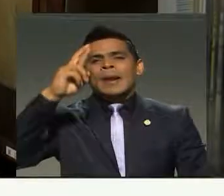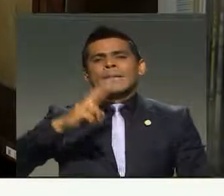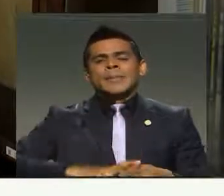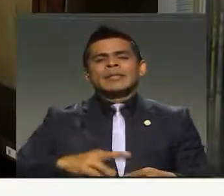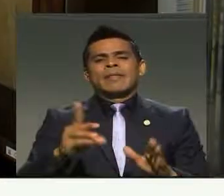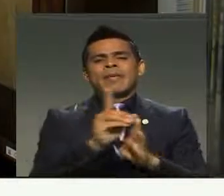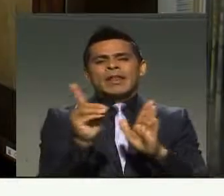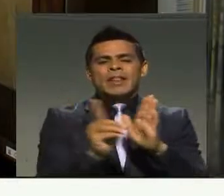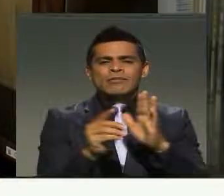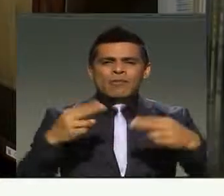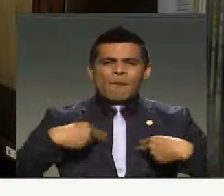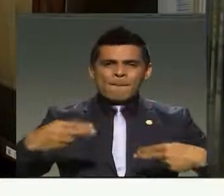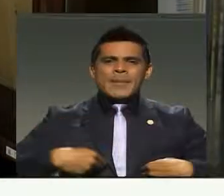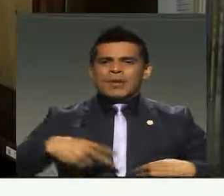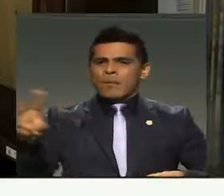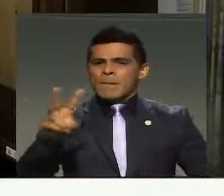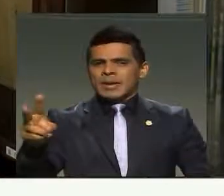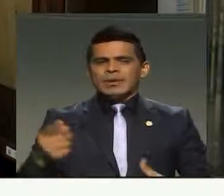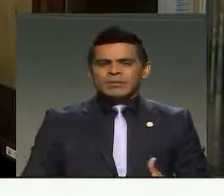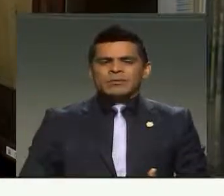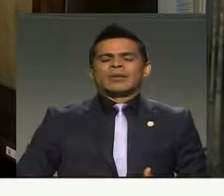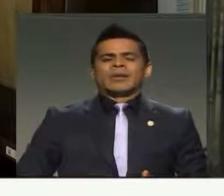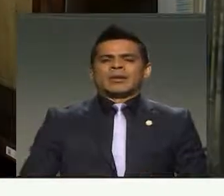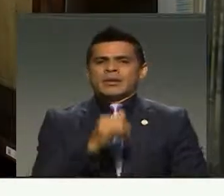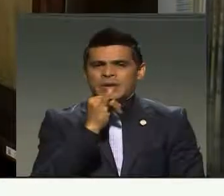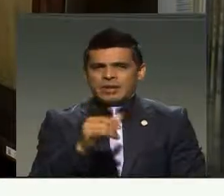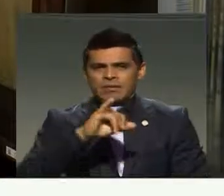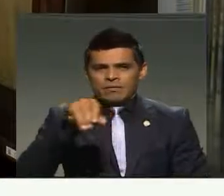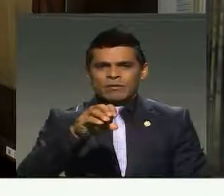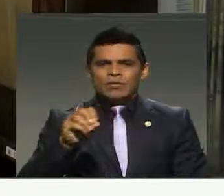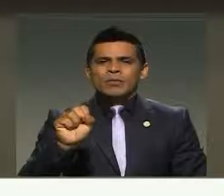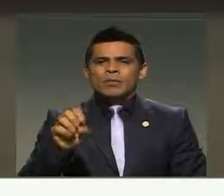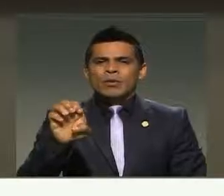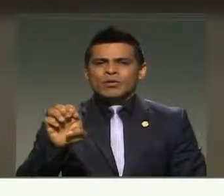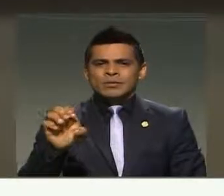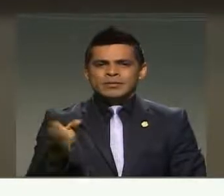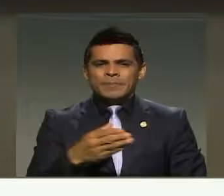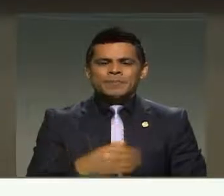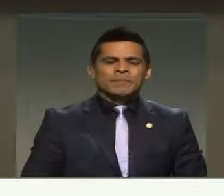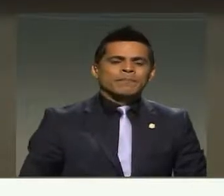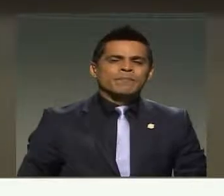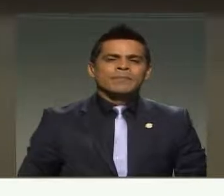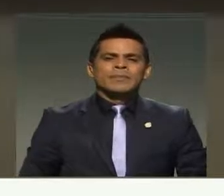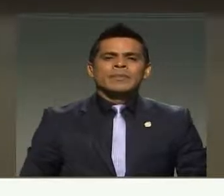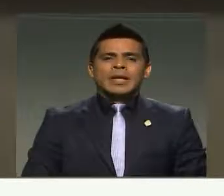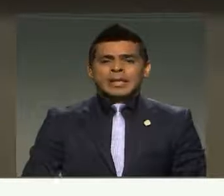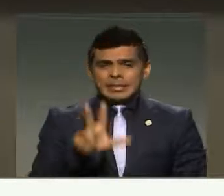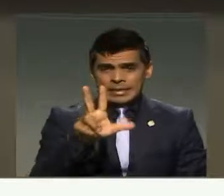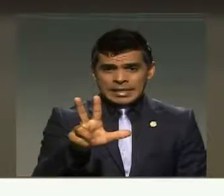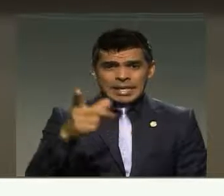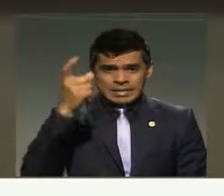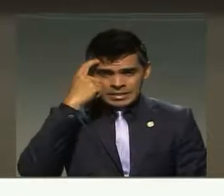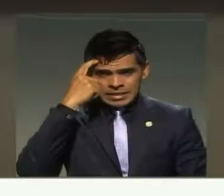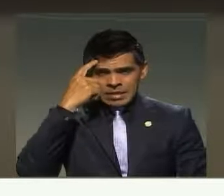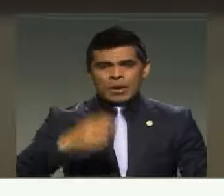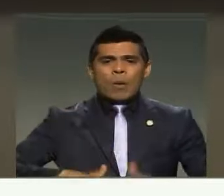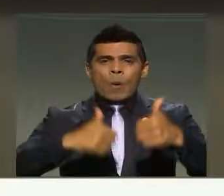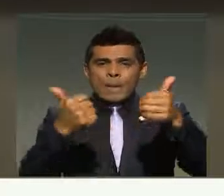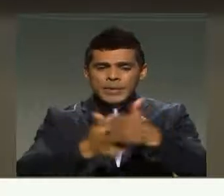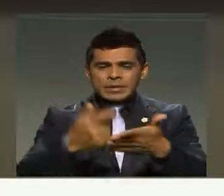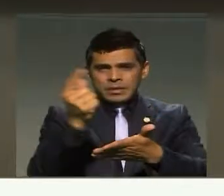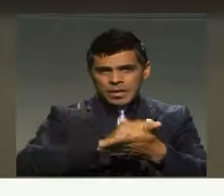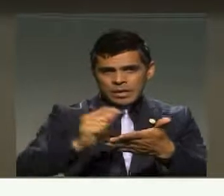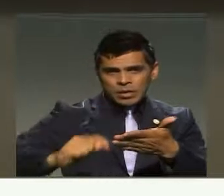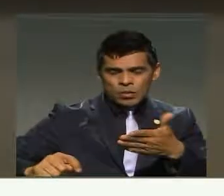país. Desde Caracas, Venezuela, José David Leal, Noticias Canal I. Ya tan solo tres días de la renovación de los